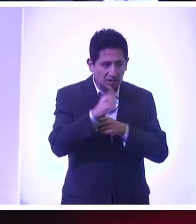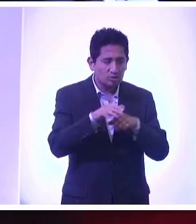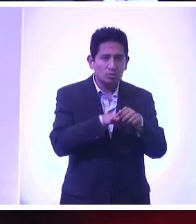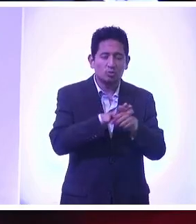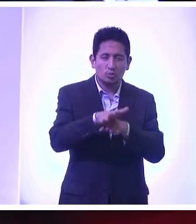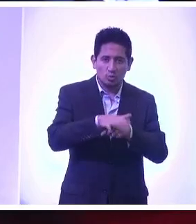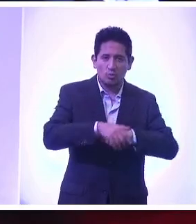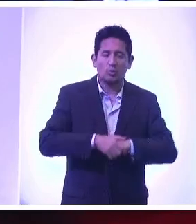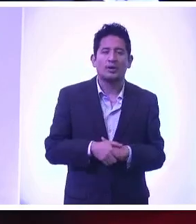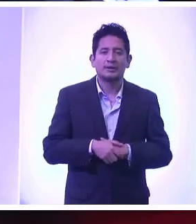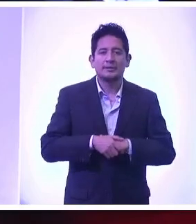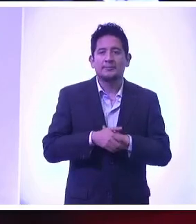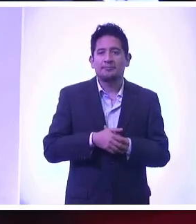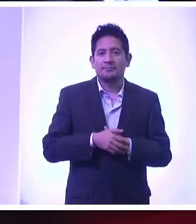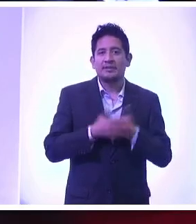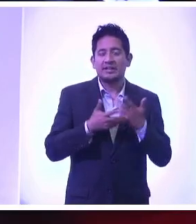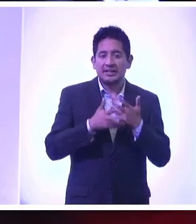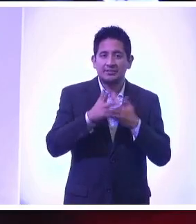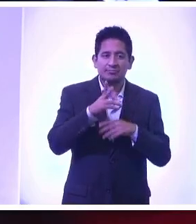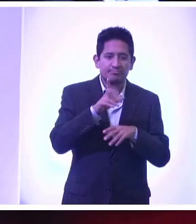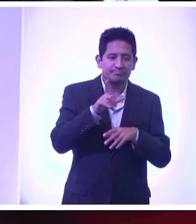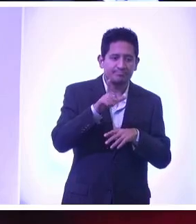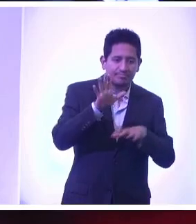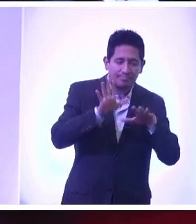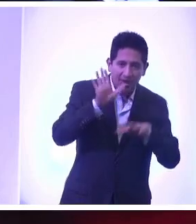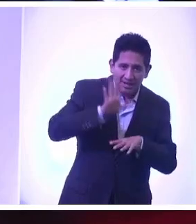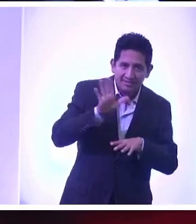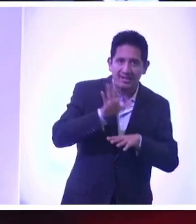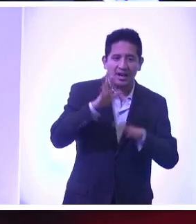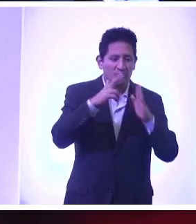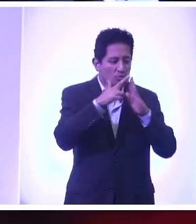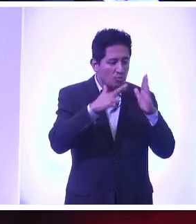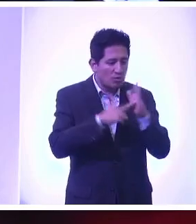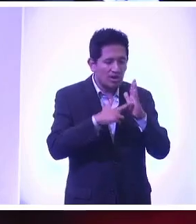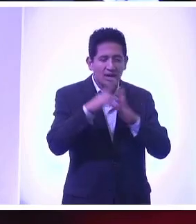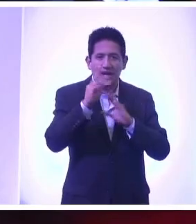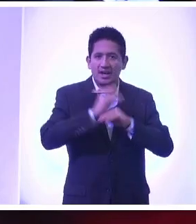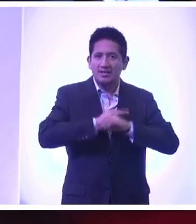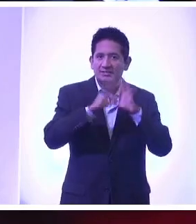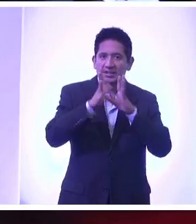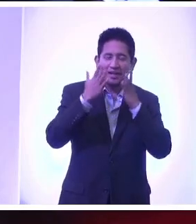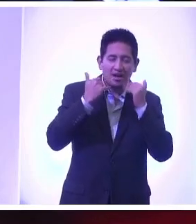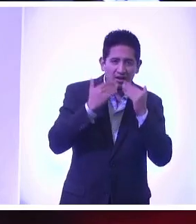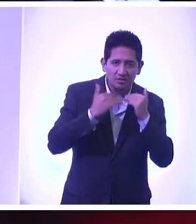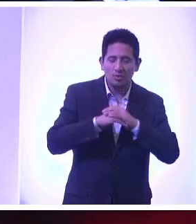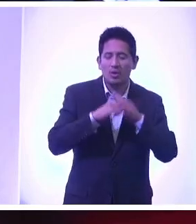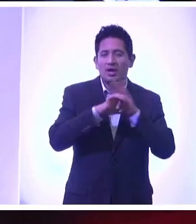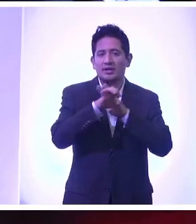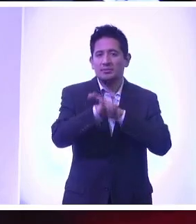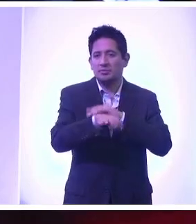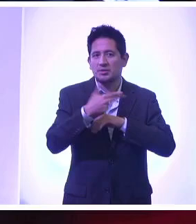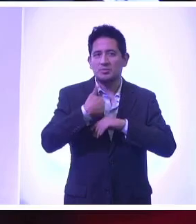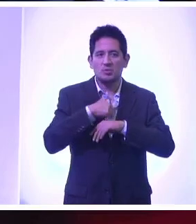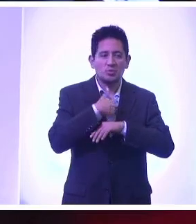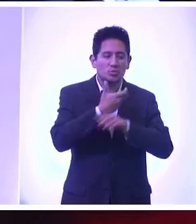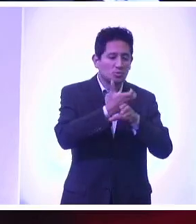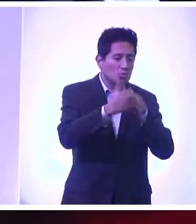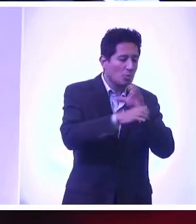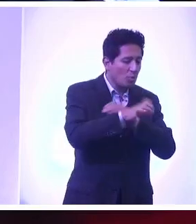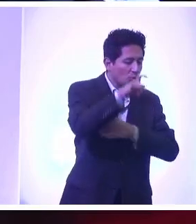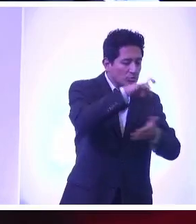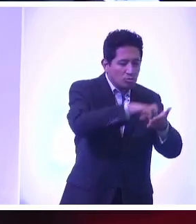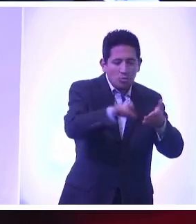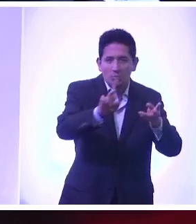nos da a todos una certeza de que lo que estamos eh demandando de lo que estamos comprando de los que estamos consumiendo